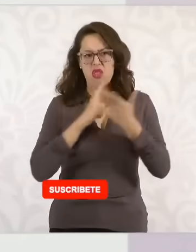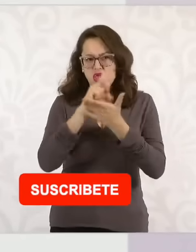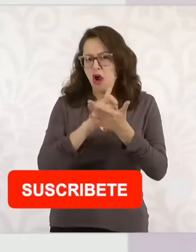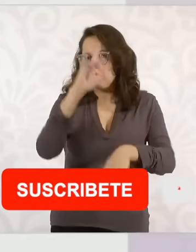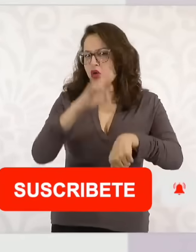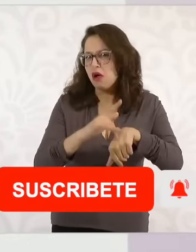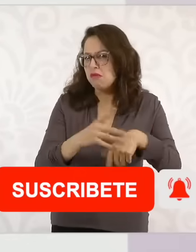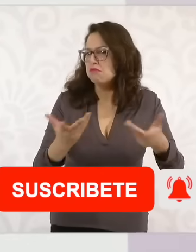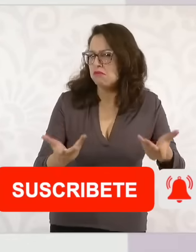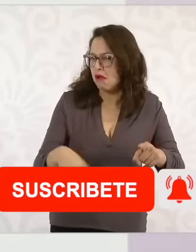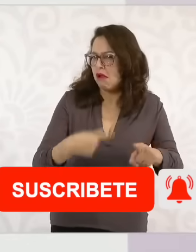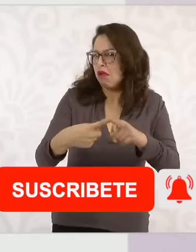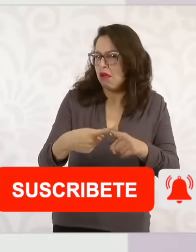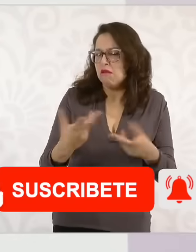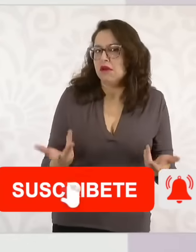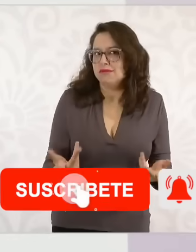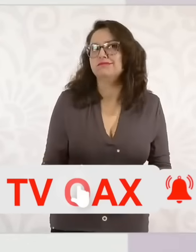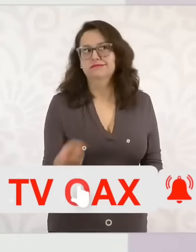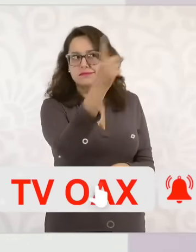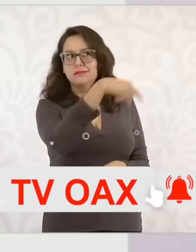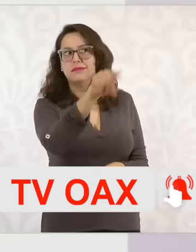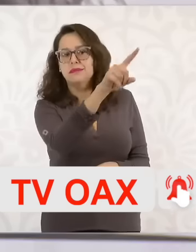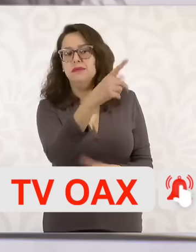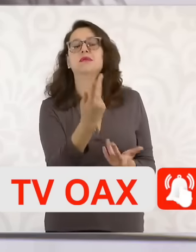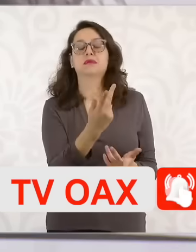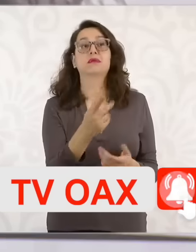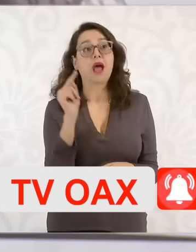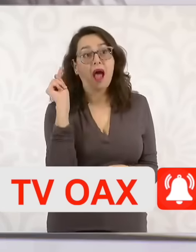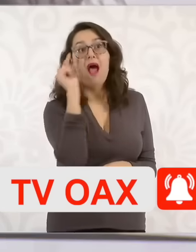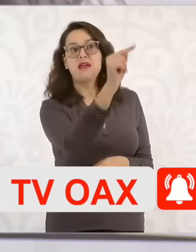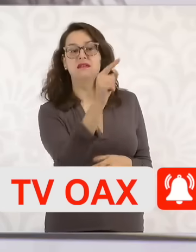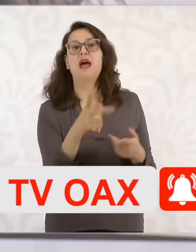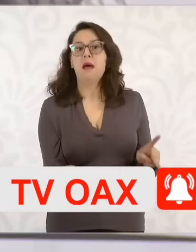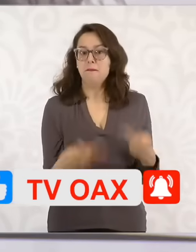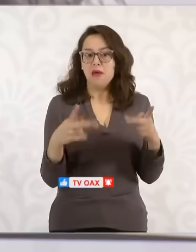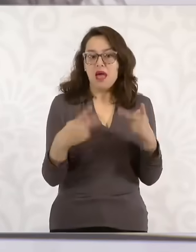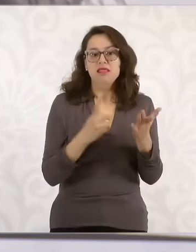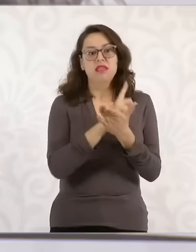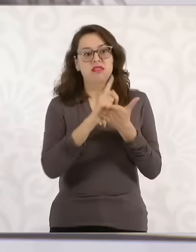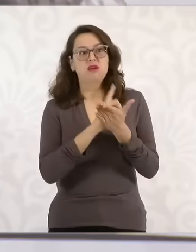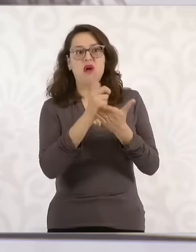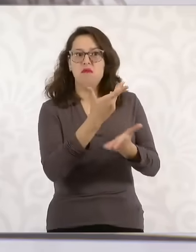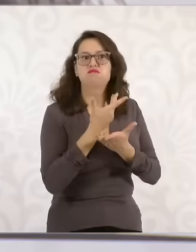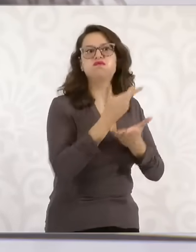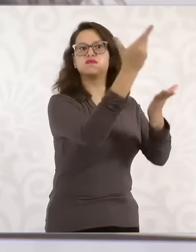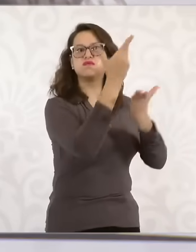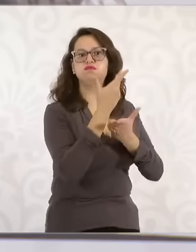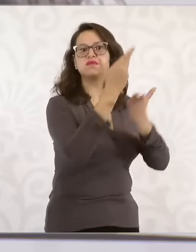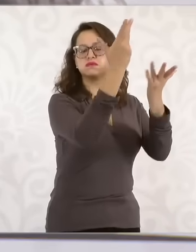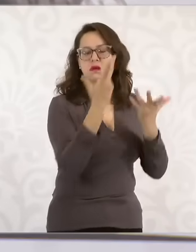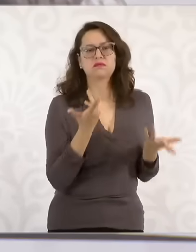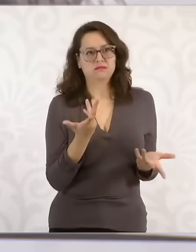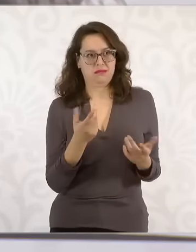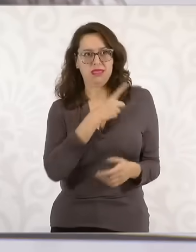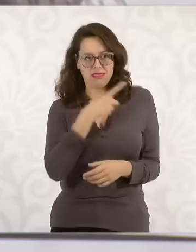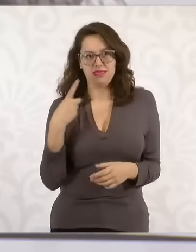hemos señalado que debe combatirse con firmeza a los grupos que distribuyen droga y lavan dinero, tanto en México